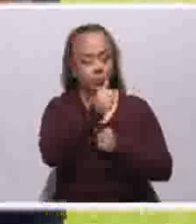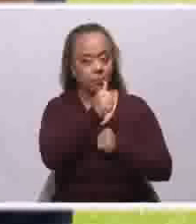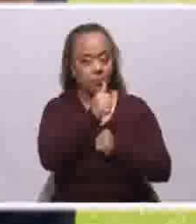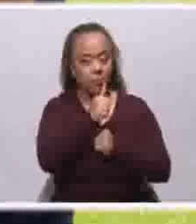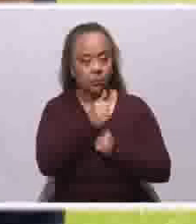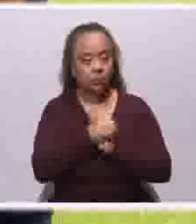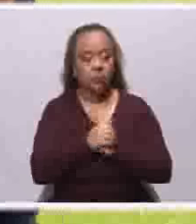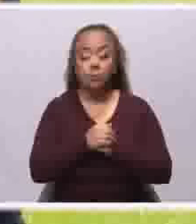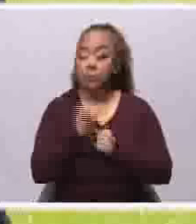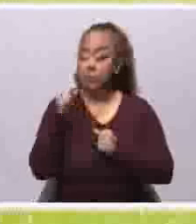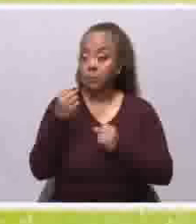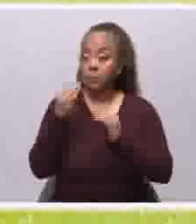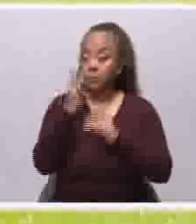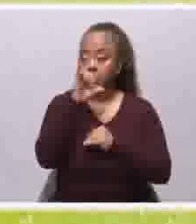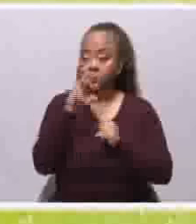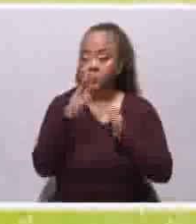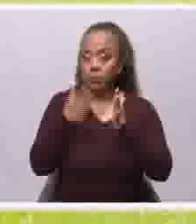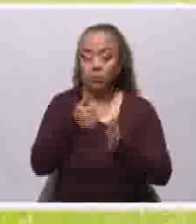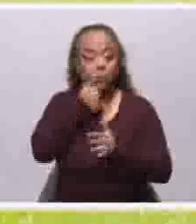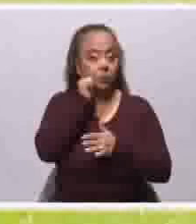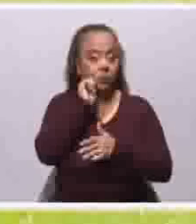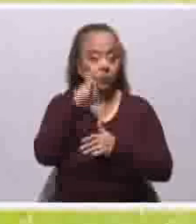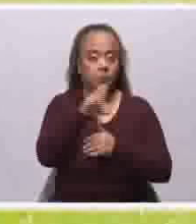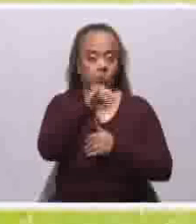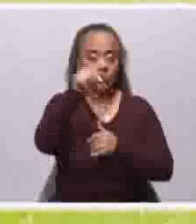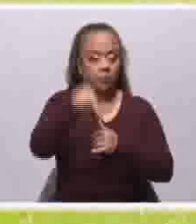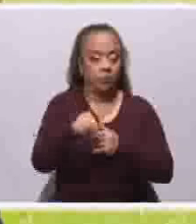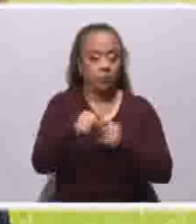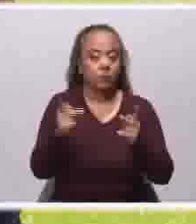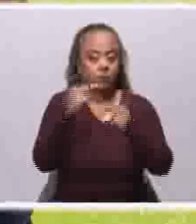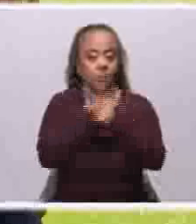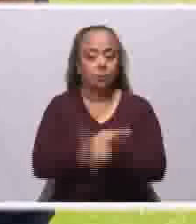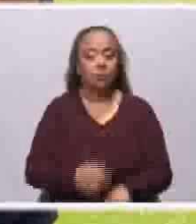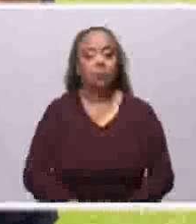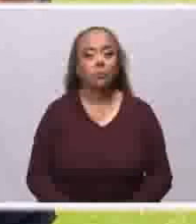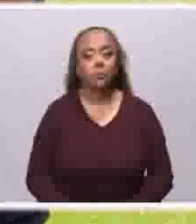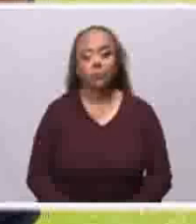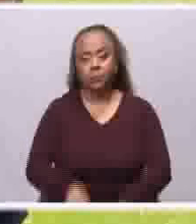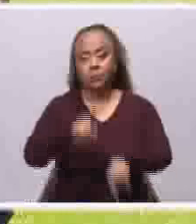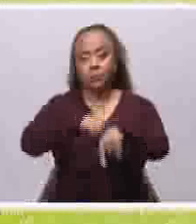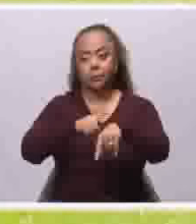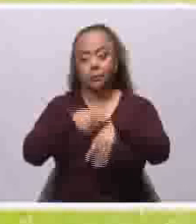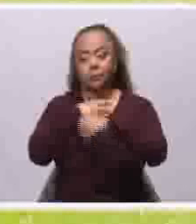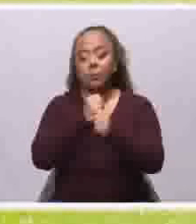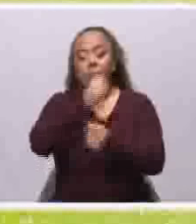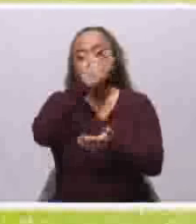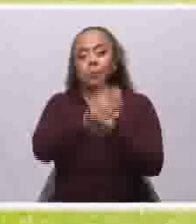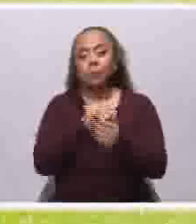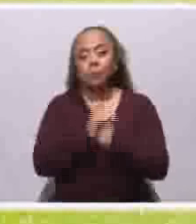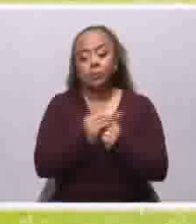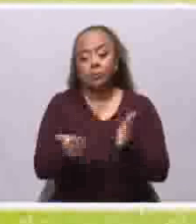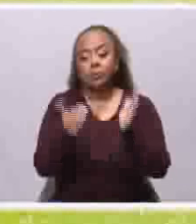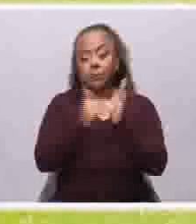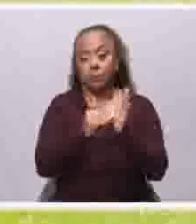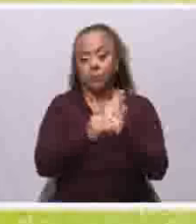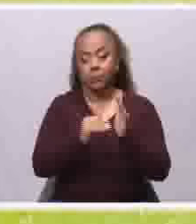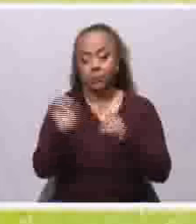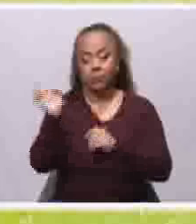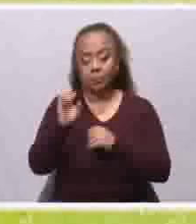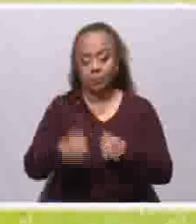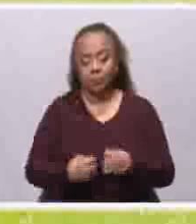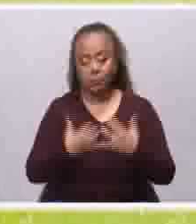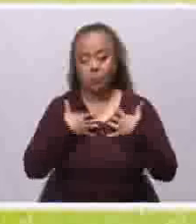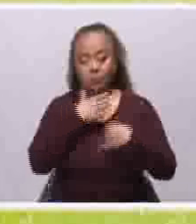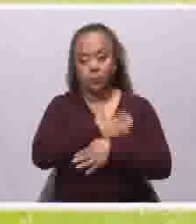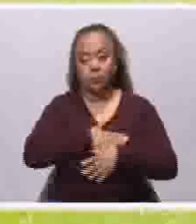importante está hidratado muchos pticos aller ocupad y hoy es momento de hacer una pausa que te recarga de energía disfrutar